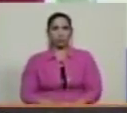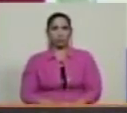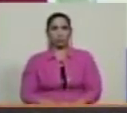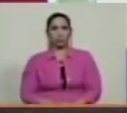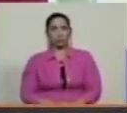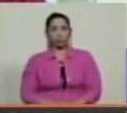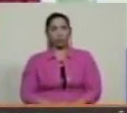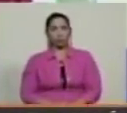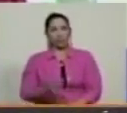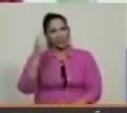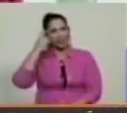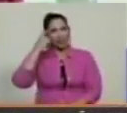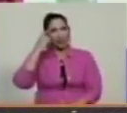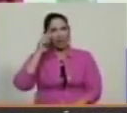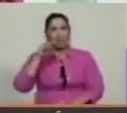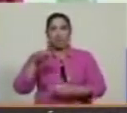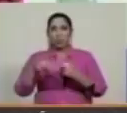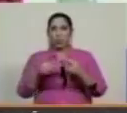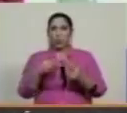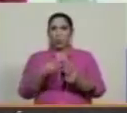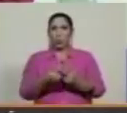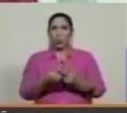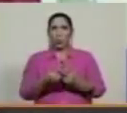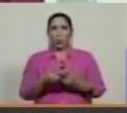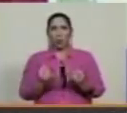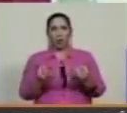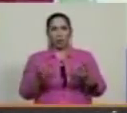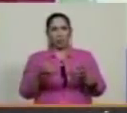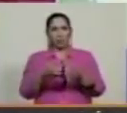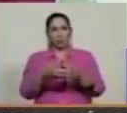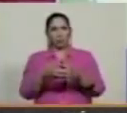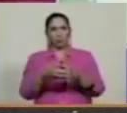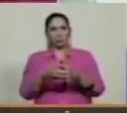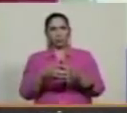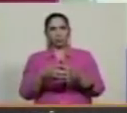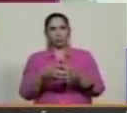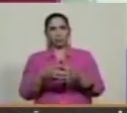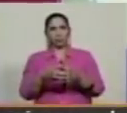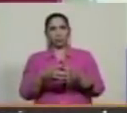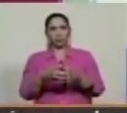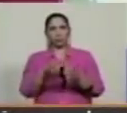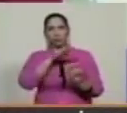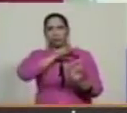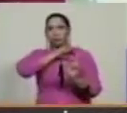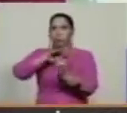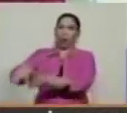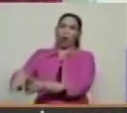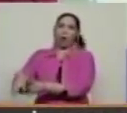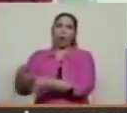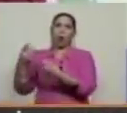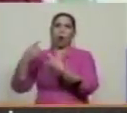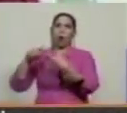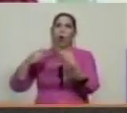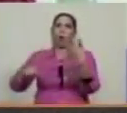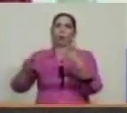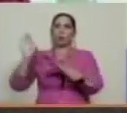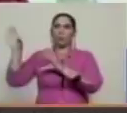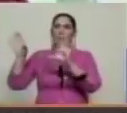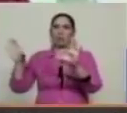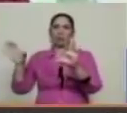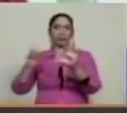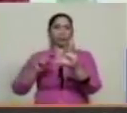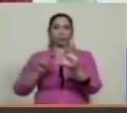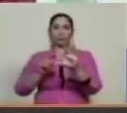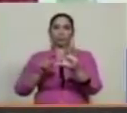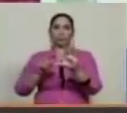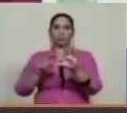saben. Ninguno de esos equipos son para atacar en sus características a nadie, para emprender un